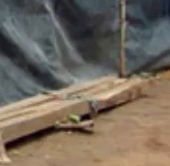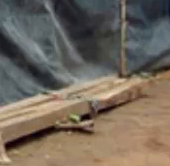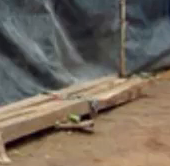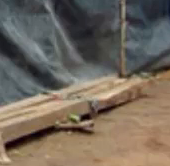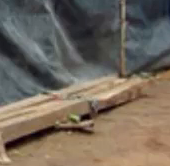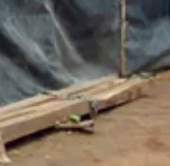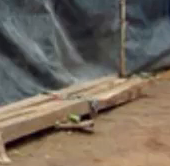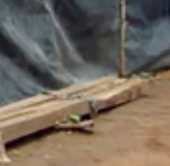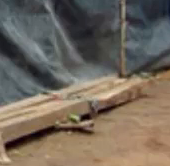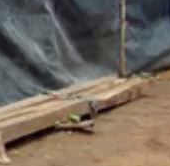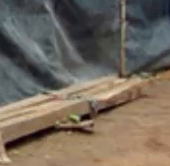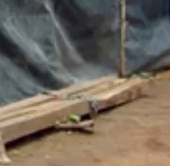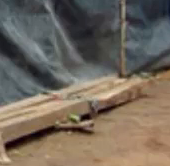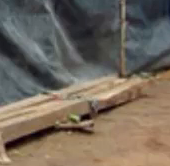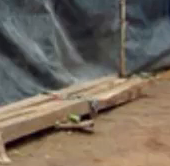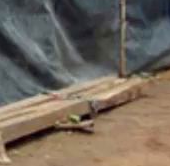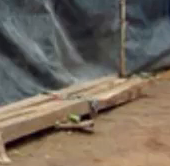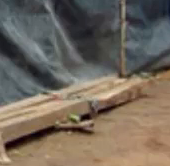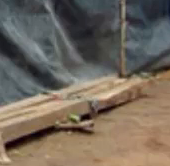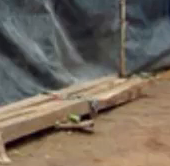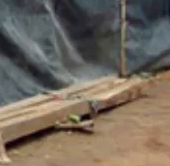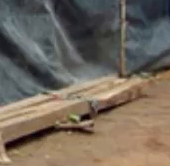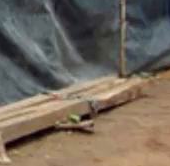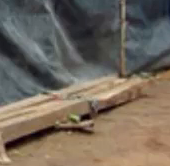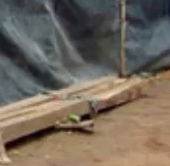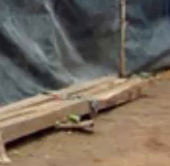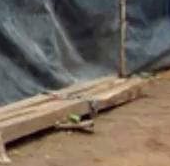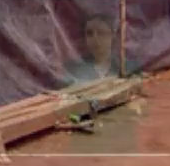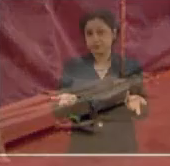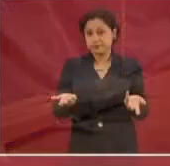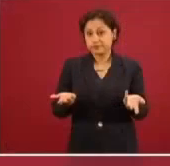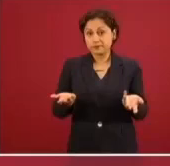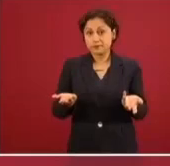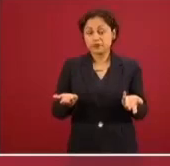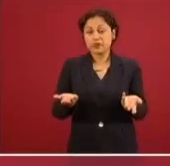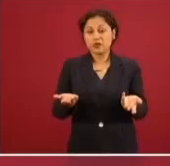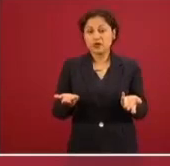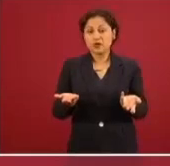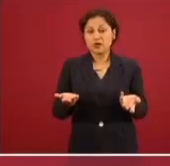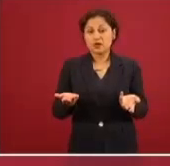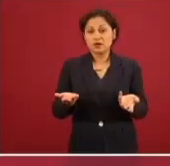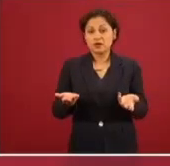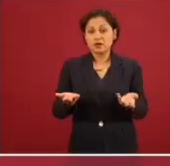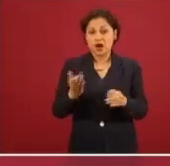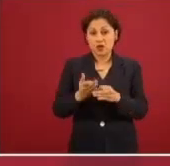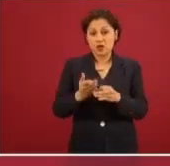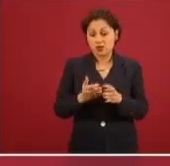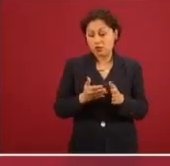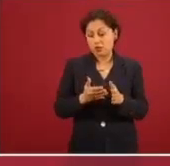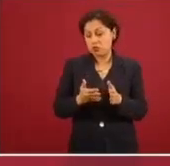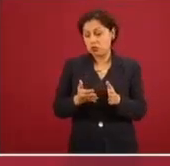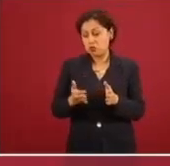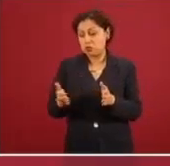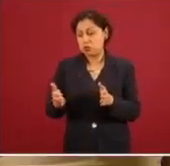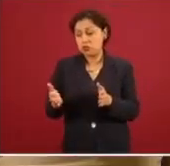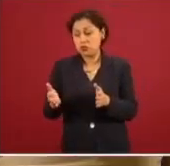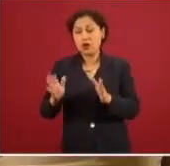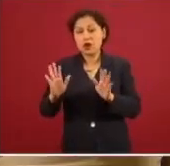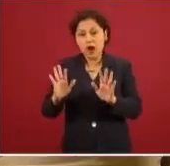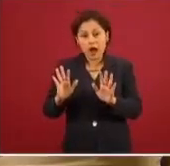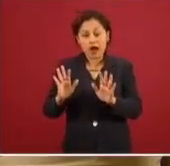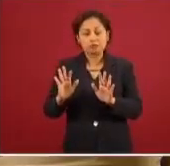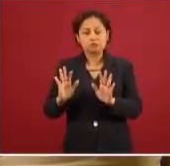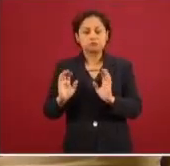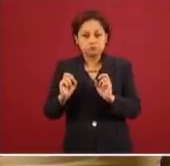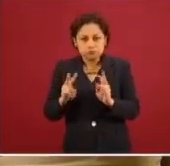Ahora sí que lo que se tenga y el resto para